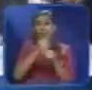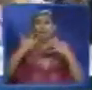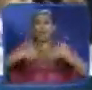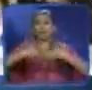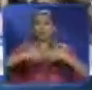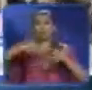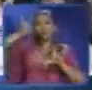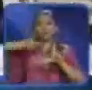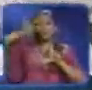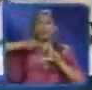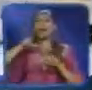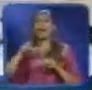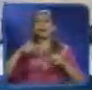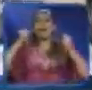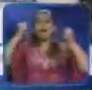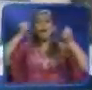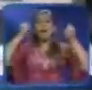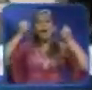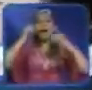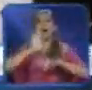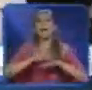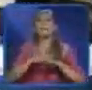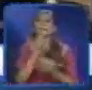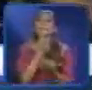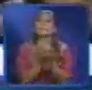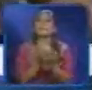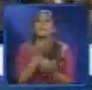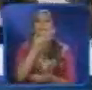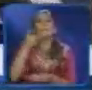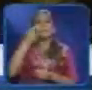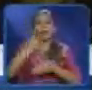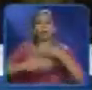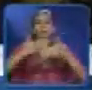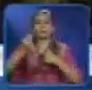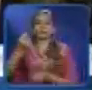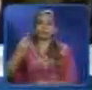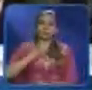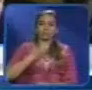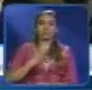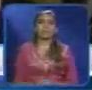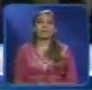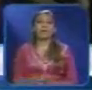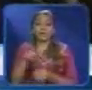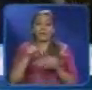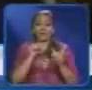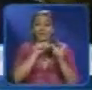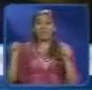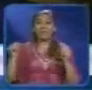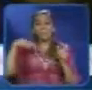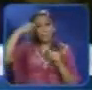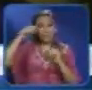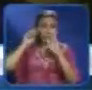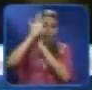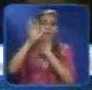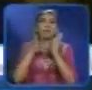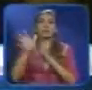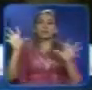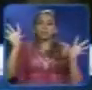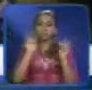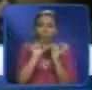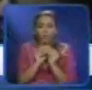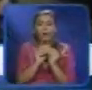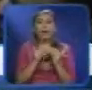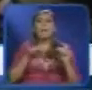acero que se mantienen en huelga para exigir mejoras salariales. El largometraje hace un recuento de los hechos que provocaron